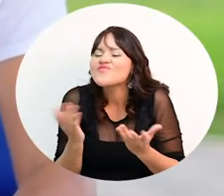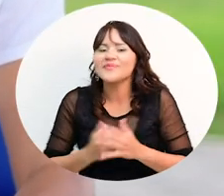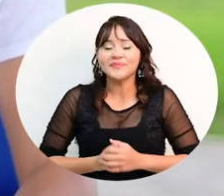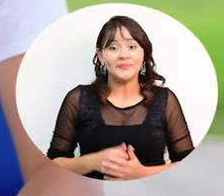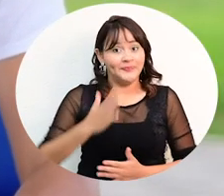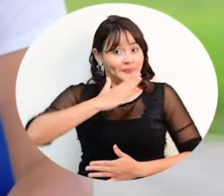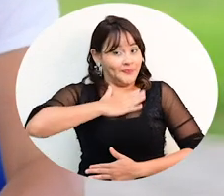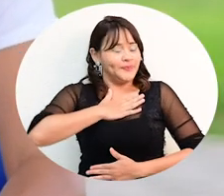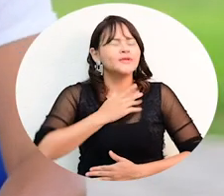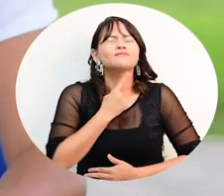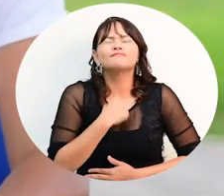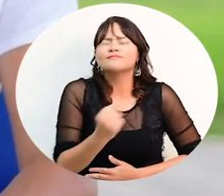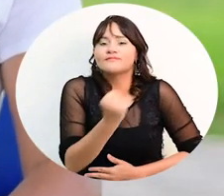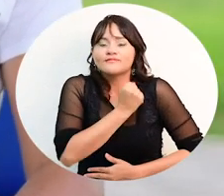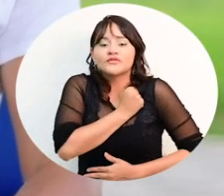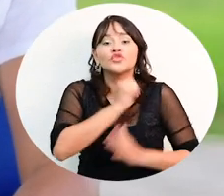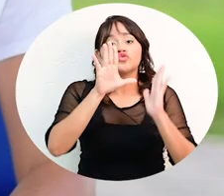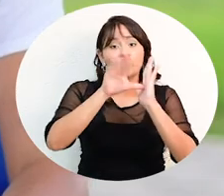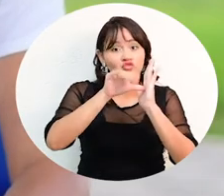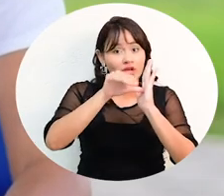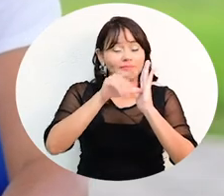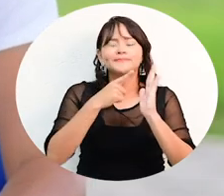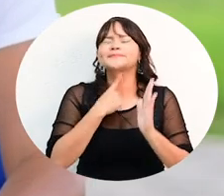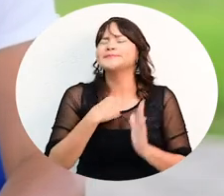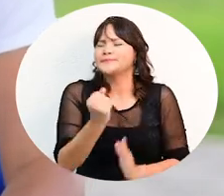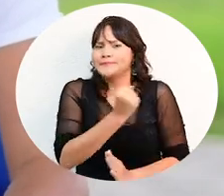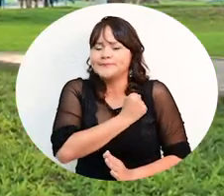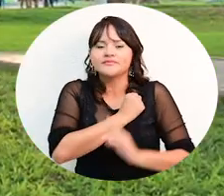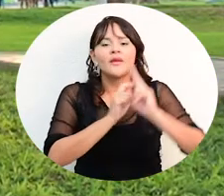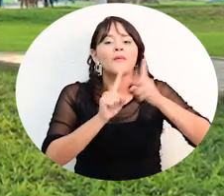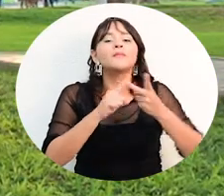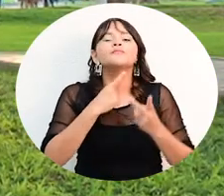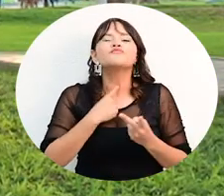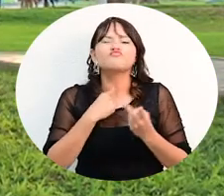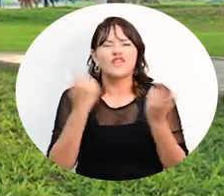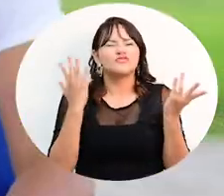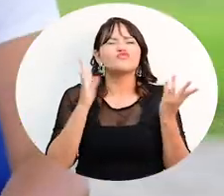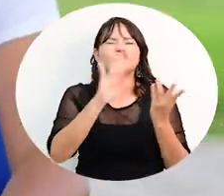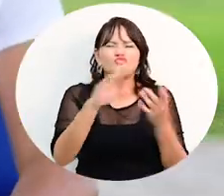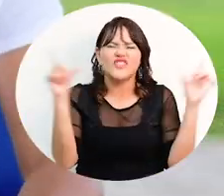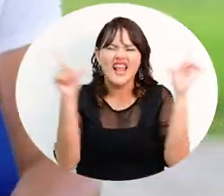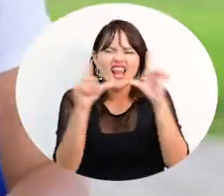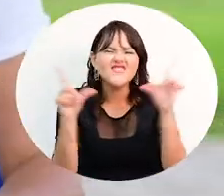mucho, aparte de las ciencias sociales, los medios de comunicación. La radio,